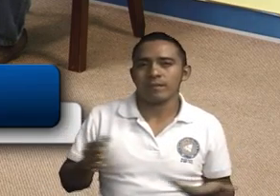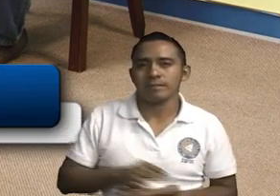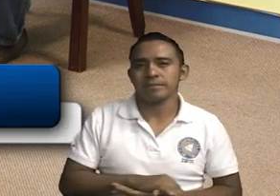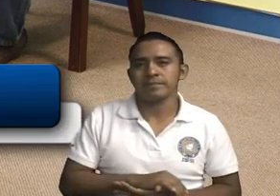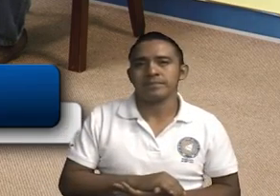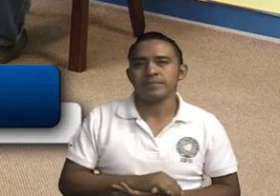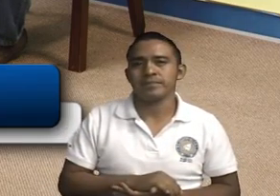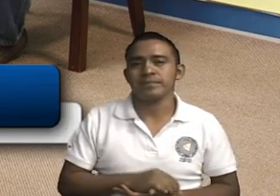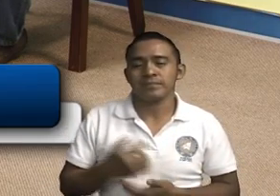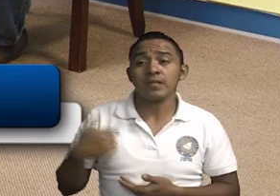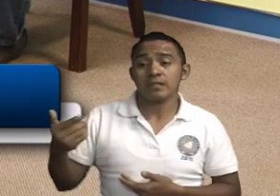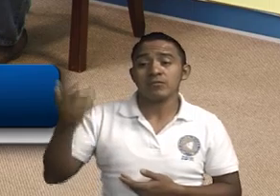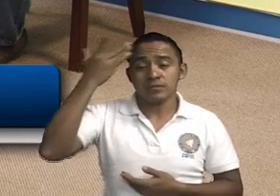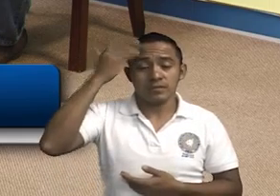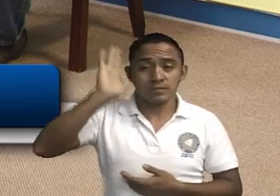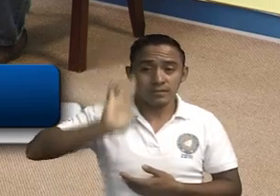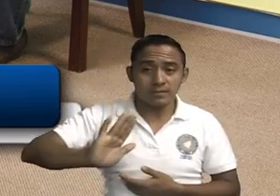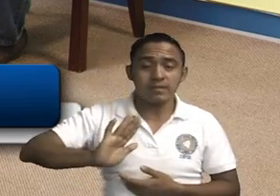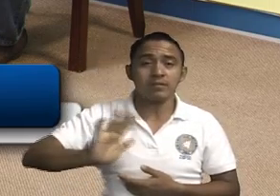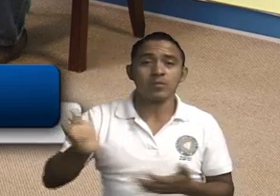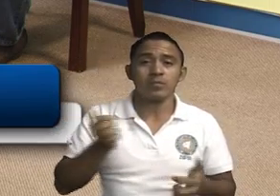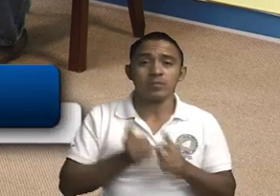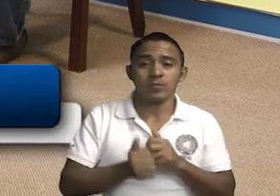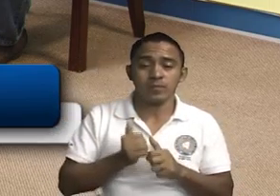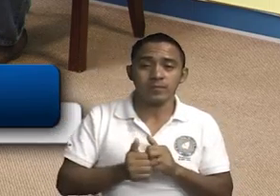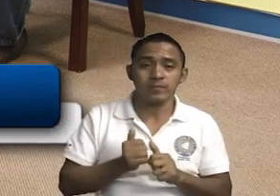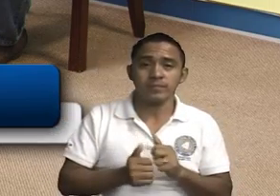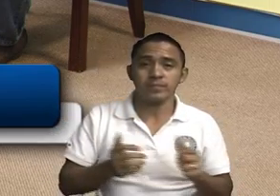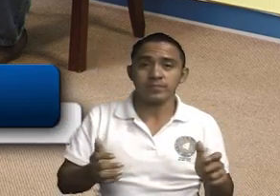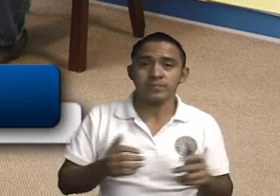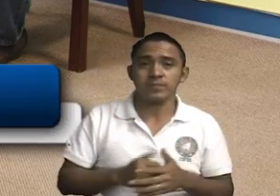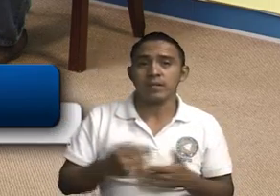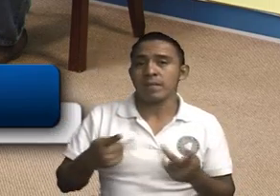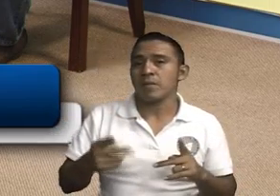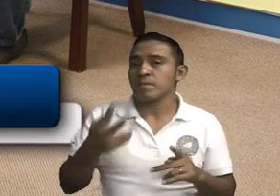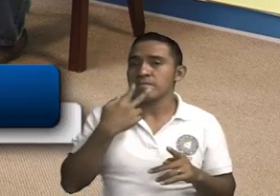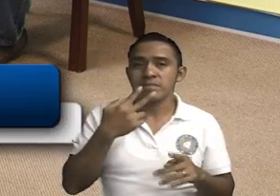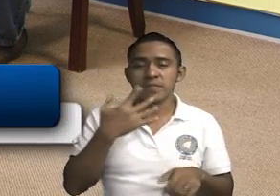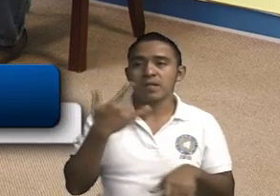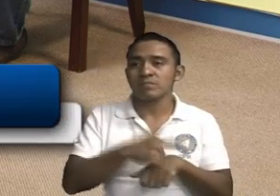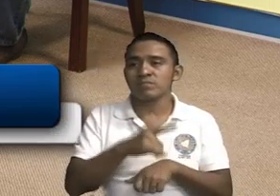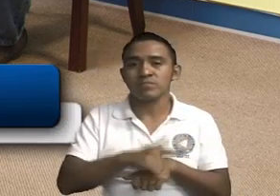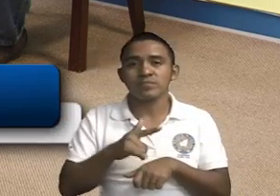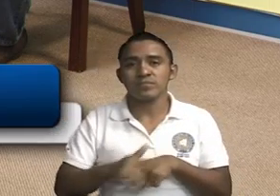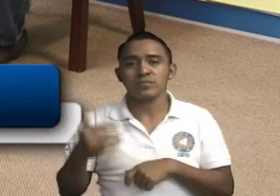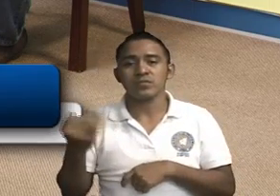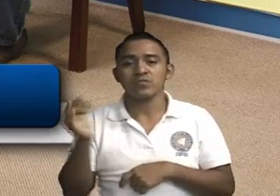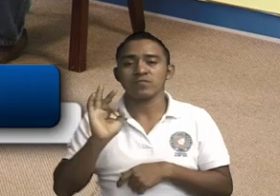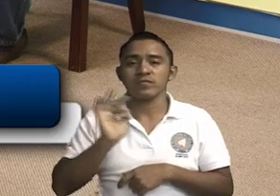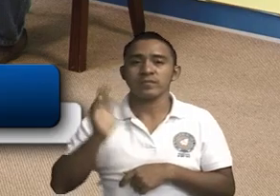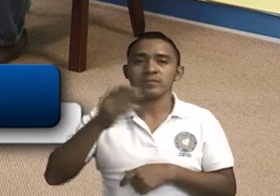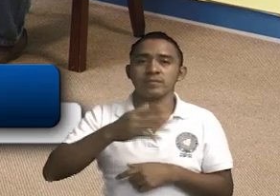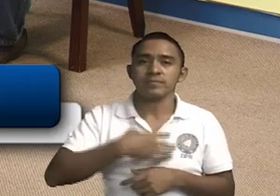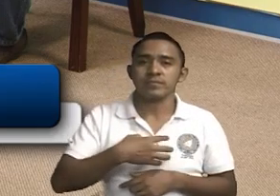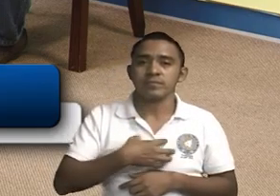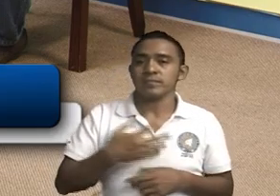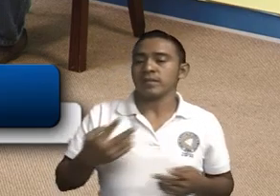Están conscientes del problema que tienen y no buscan, pues, o sea, mejorar su situación en el sentido